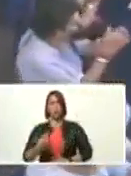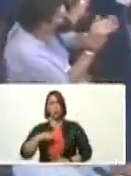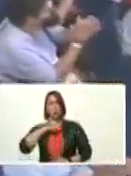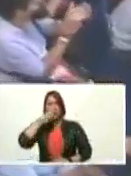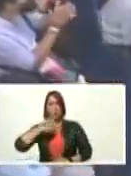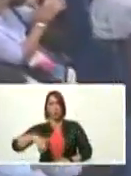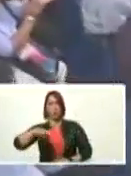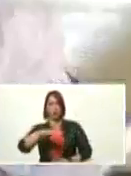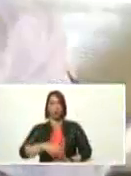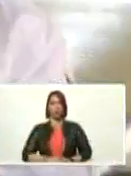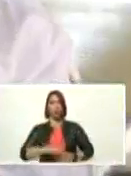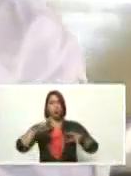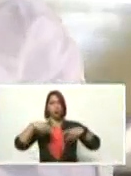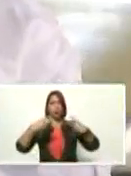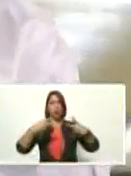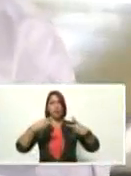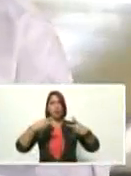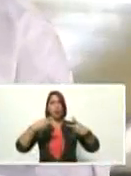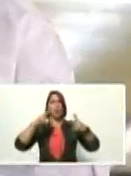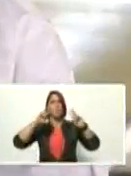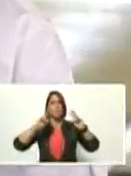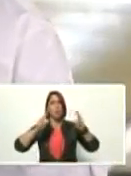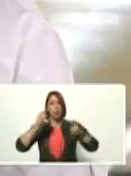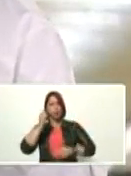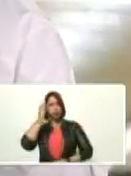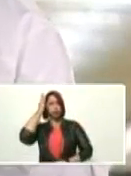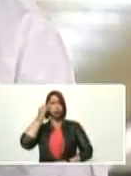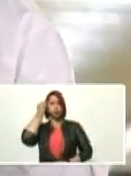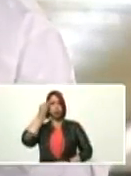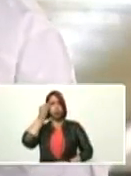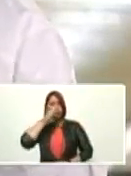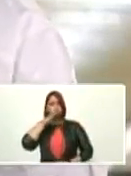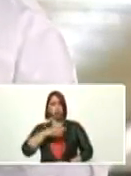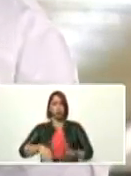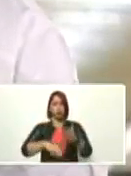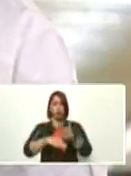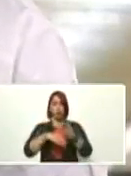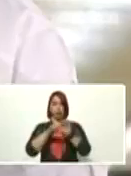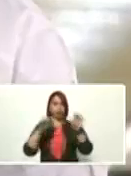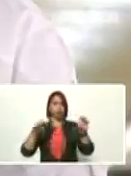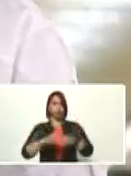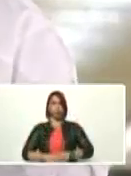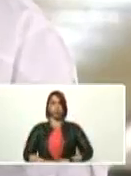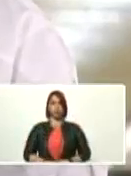pueblo. Un nuevo concepto histórico en el que vayamos educando